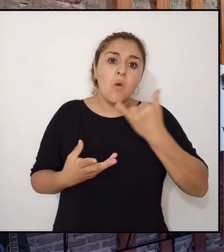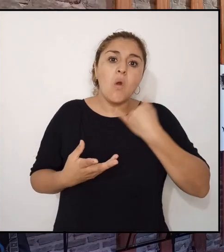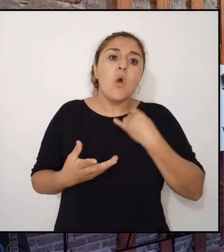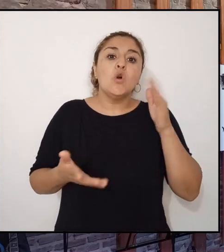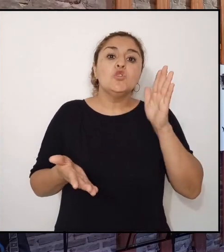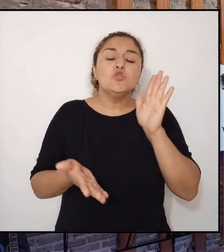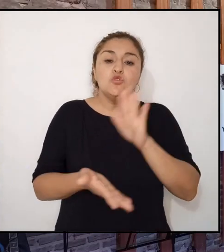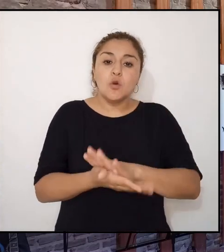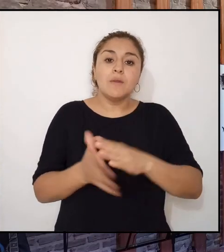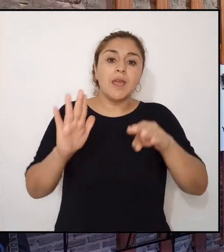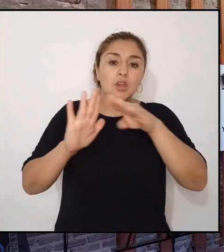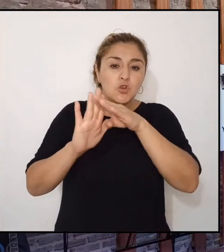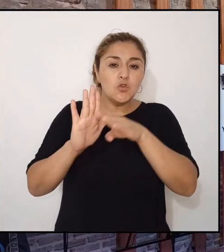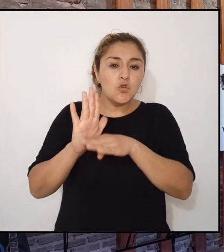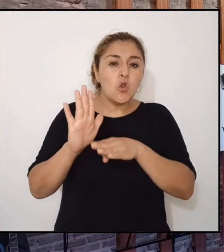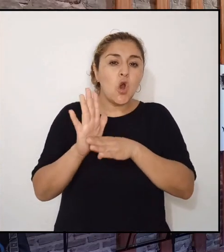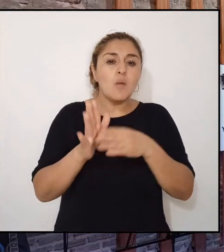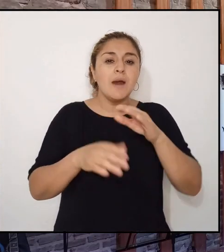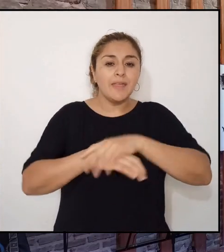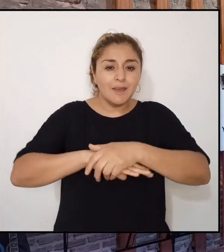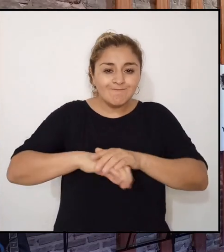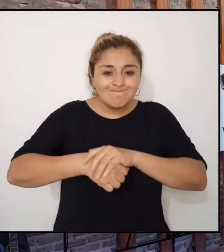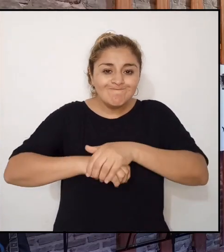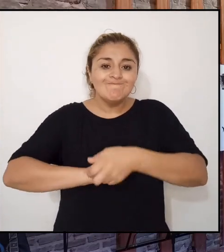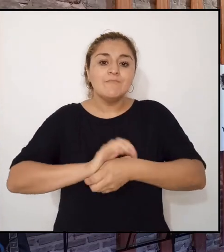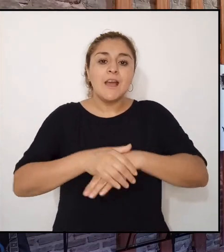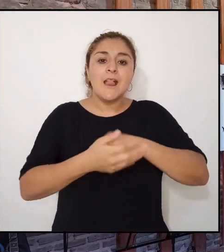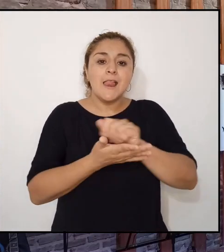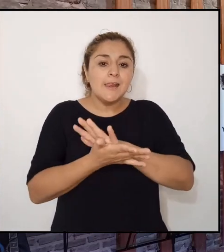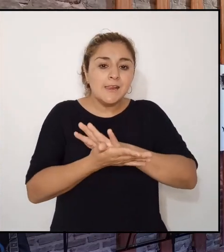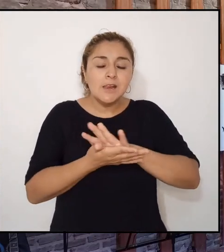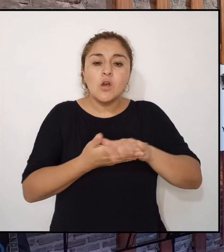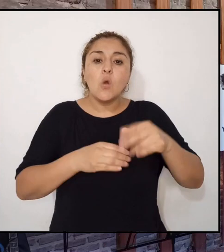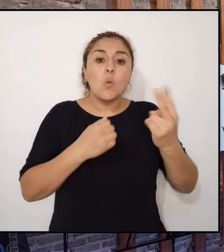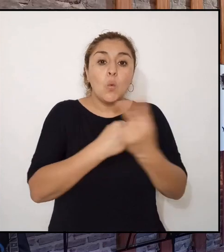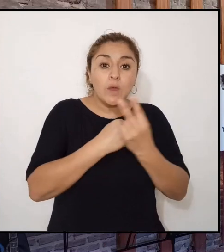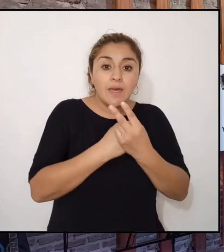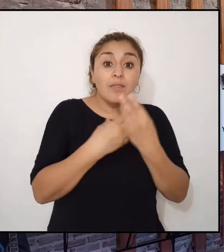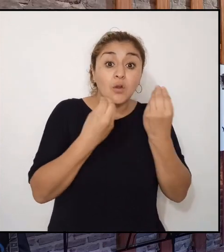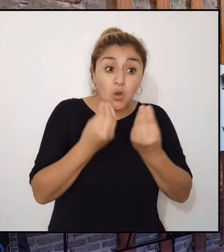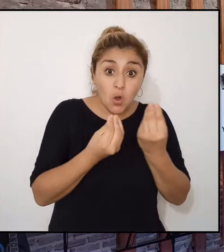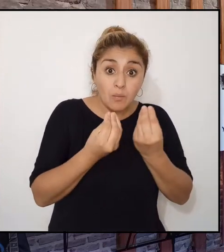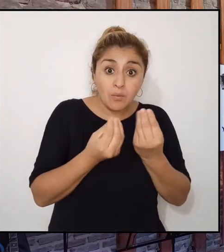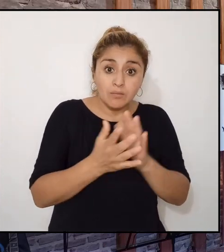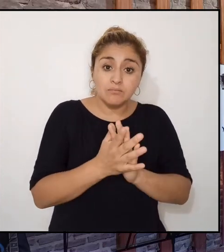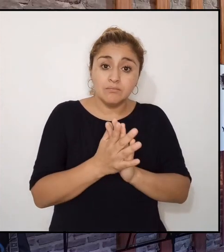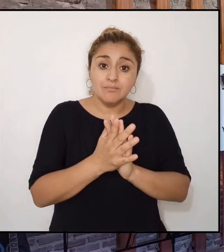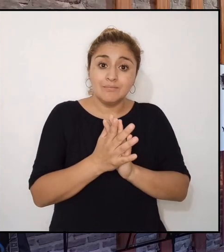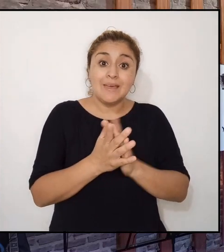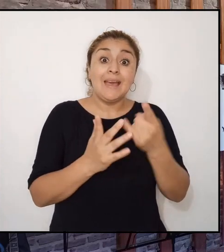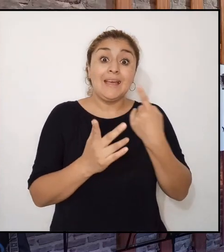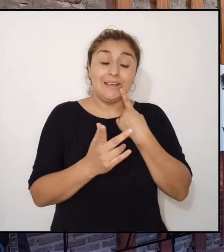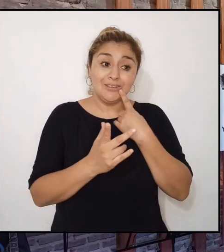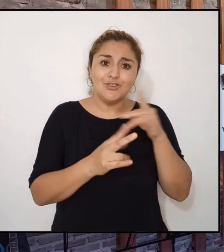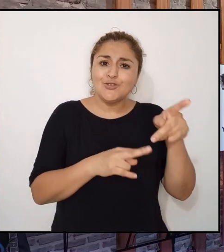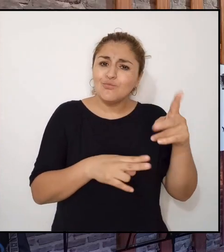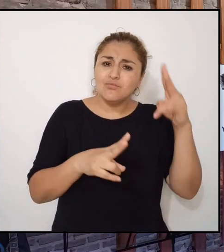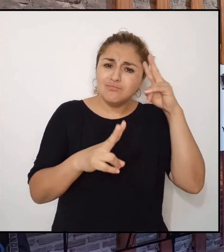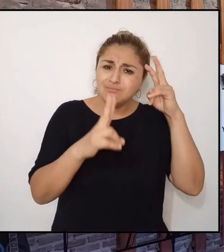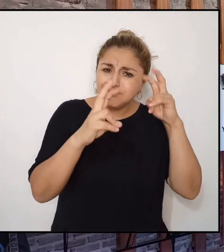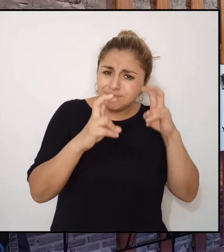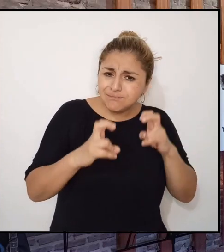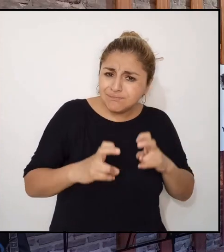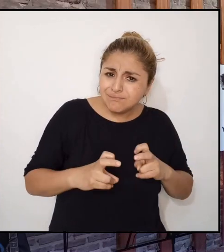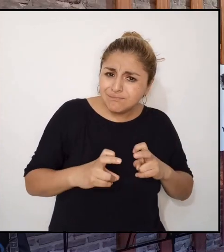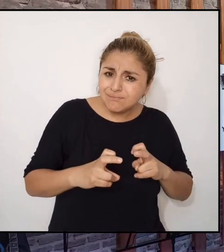no enfermarse, para no contraer bacterias, para no contraer infecciones. Si hubieran leído la Biblia, ¿verdad? Se hubieran